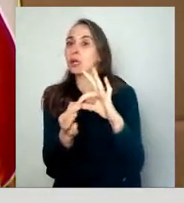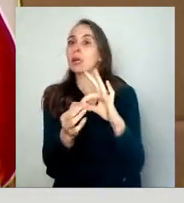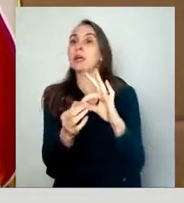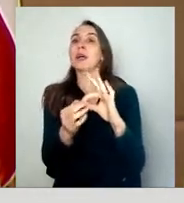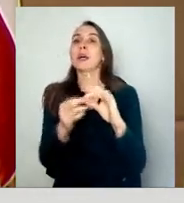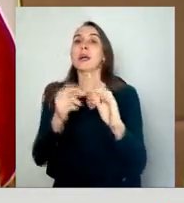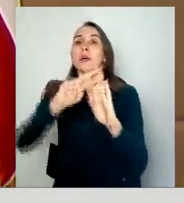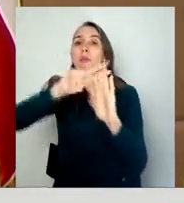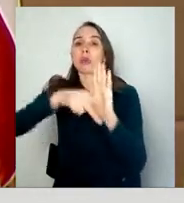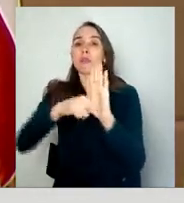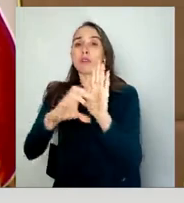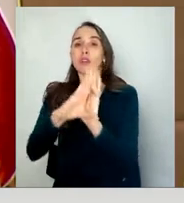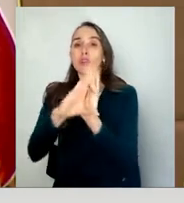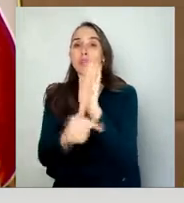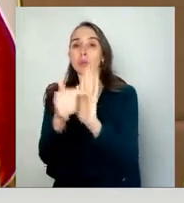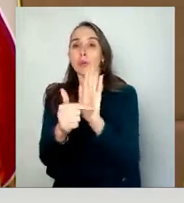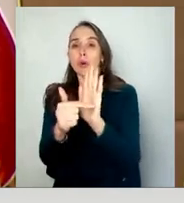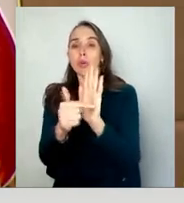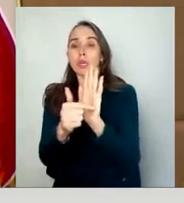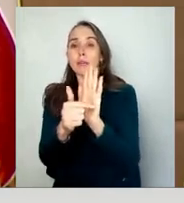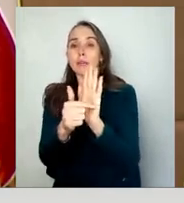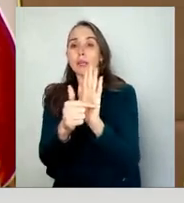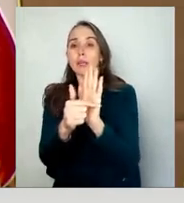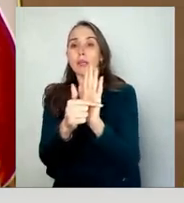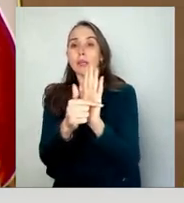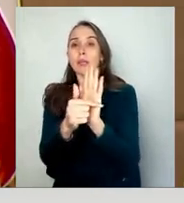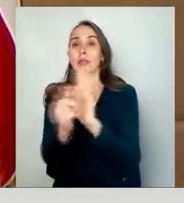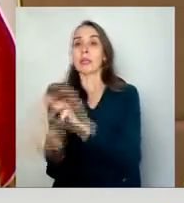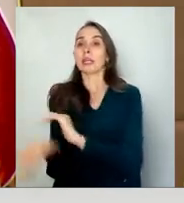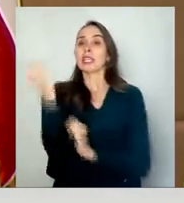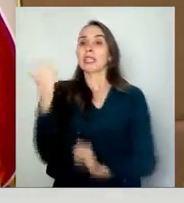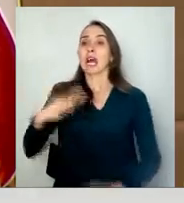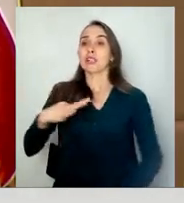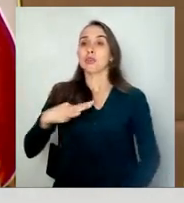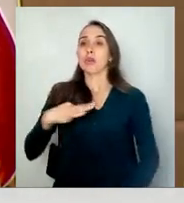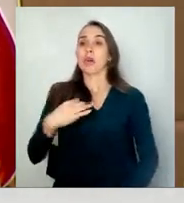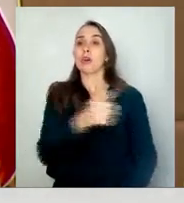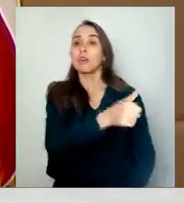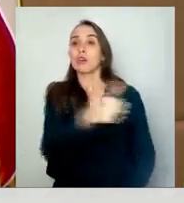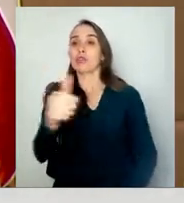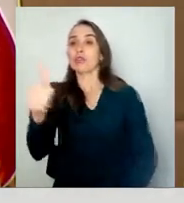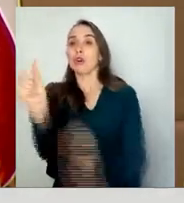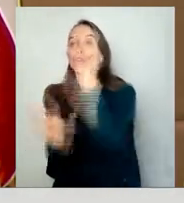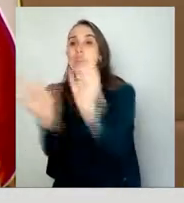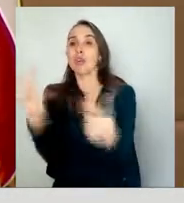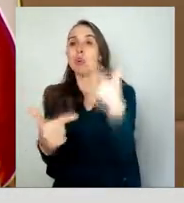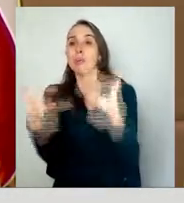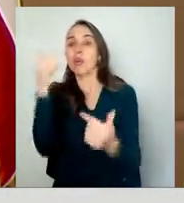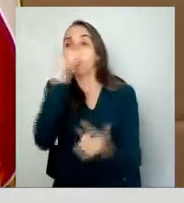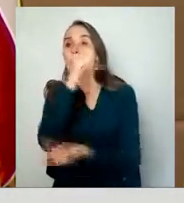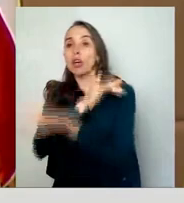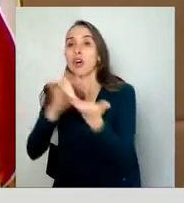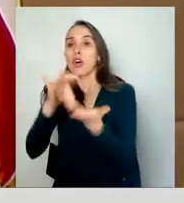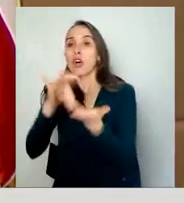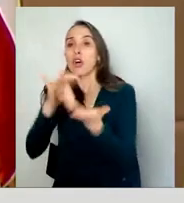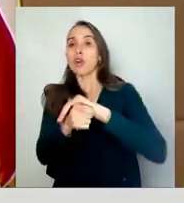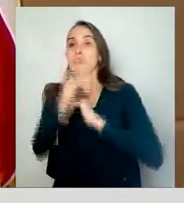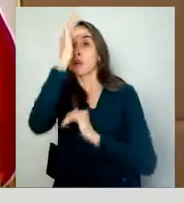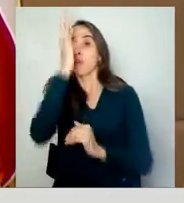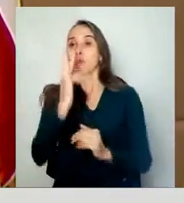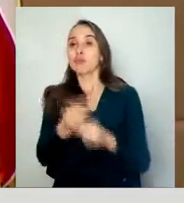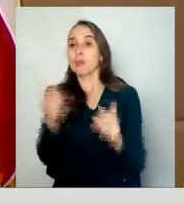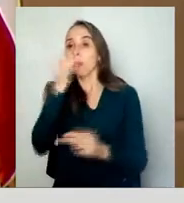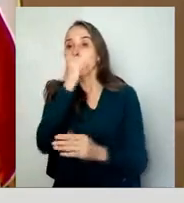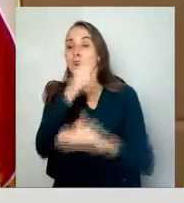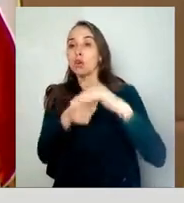para quitarle la ciudadanía a todos aquellos políticos corruptos y funcionarios públicos corruptos que